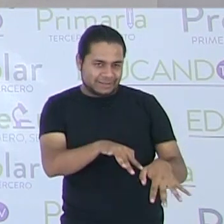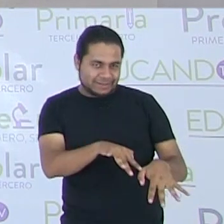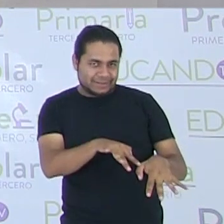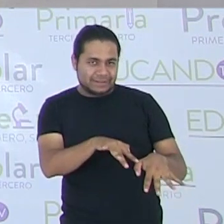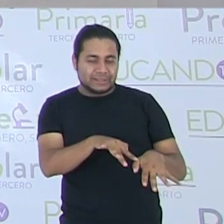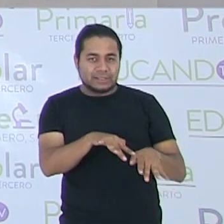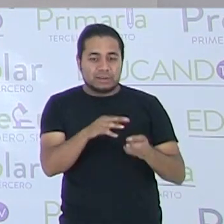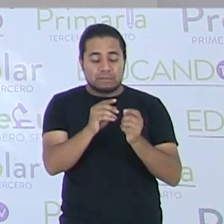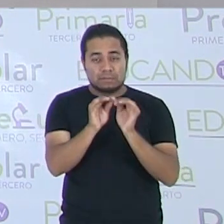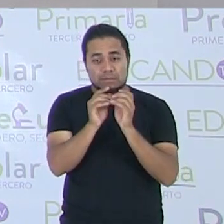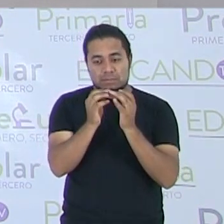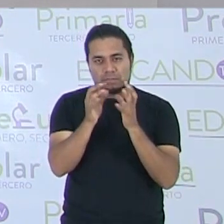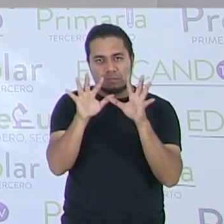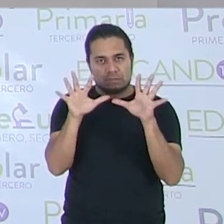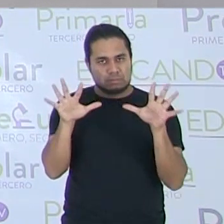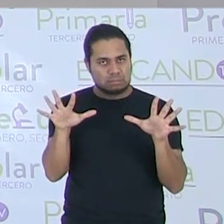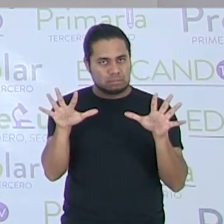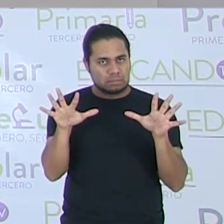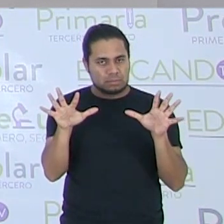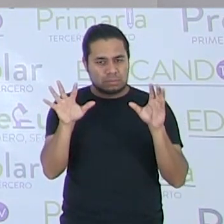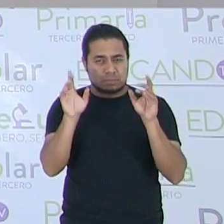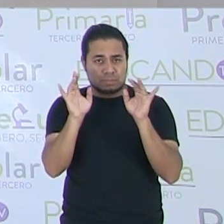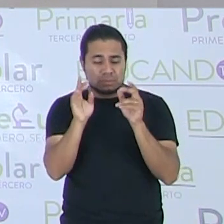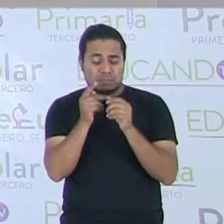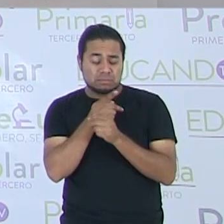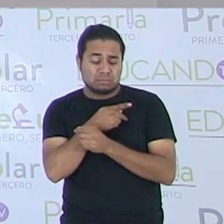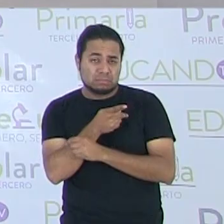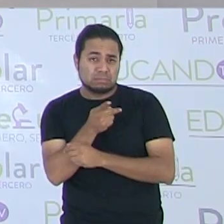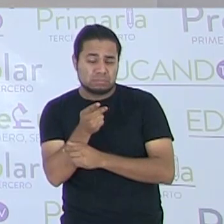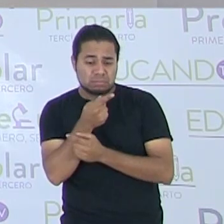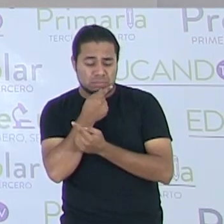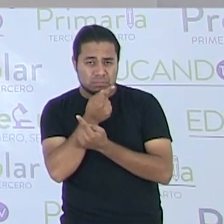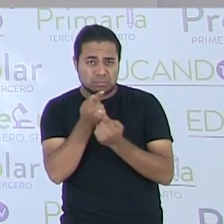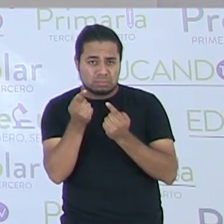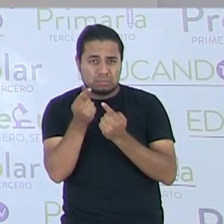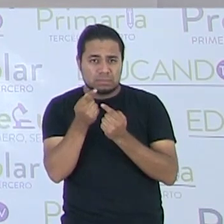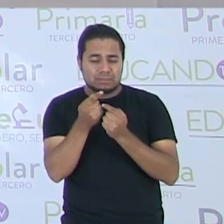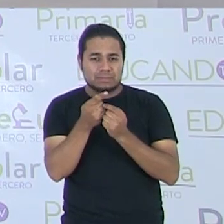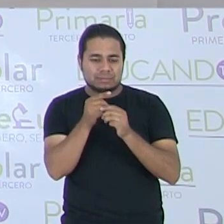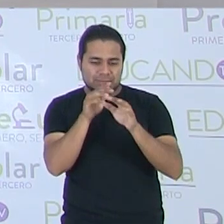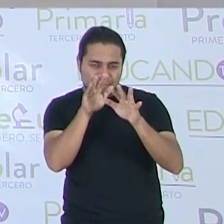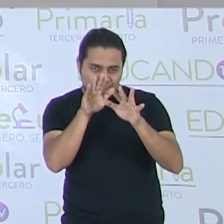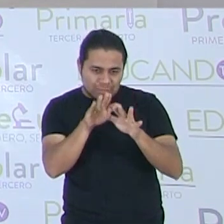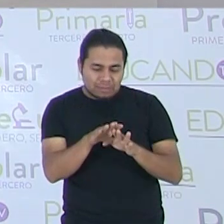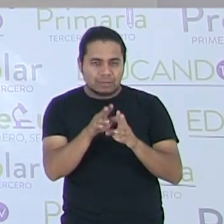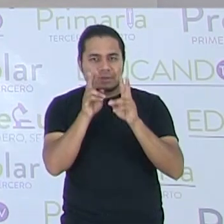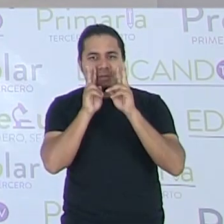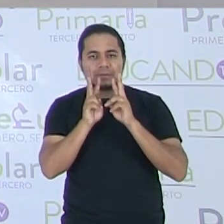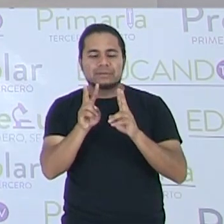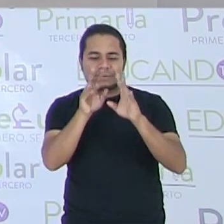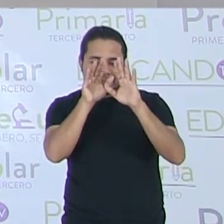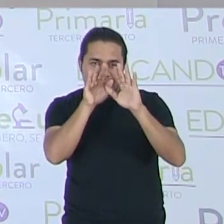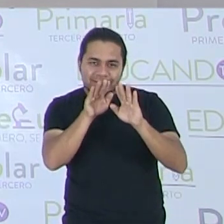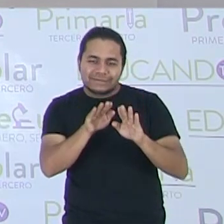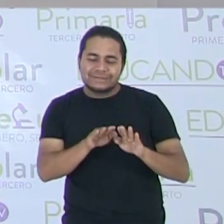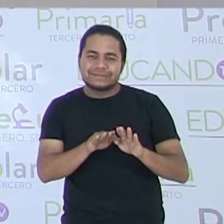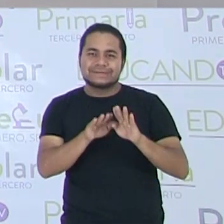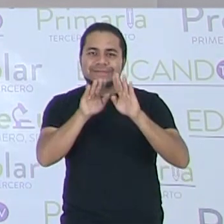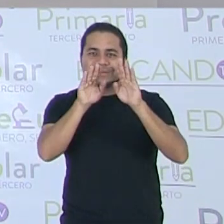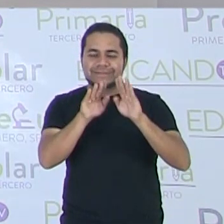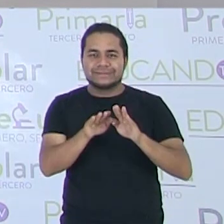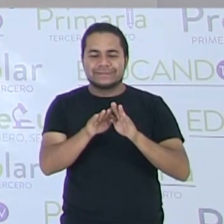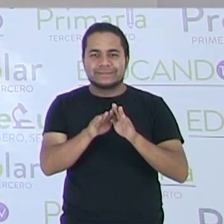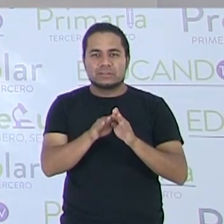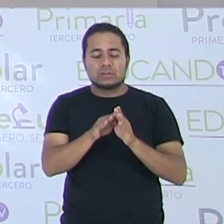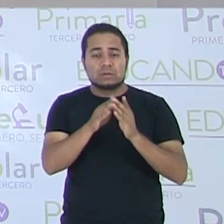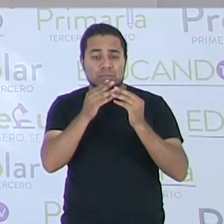Manitas extendidas, manos de pobrecitos, benditos los que os colman, benditos. Benditos